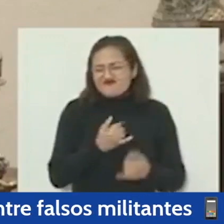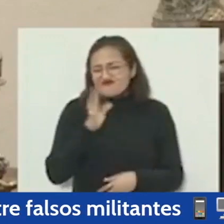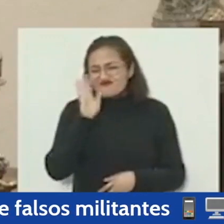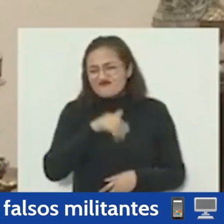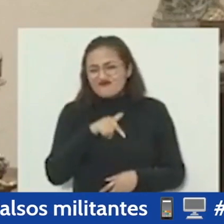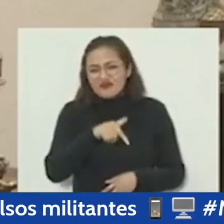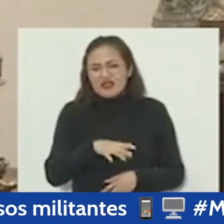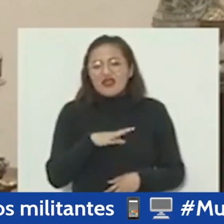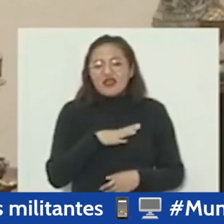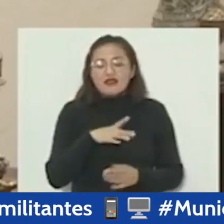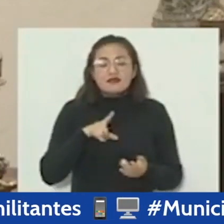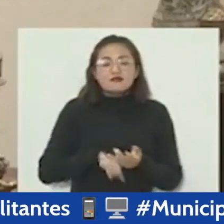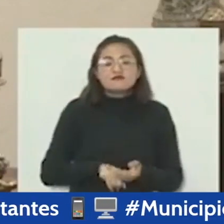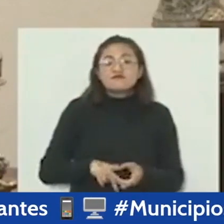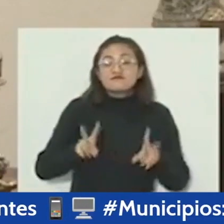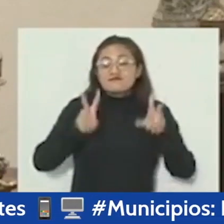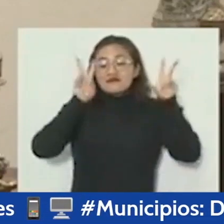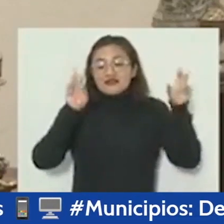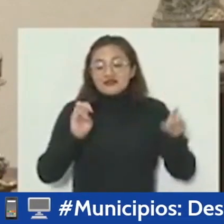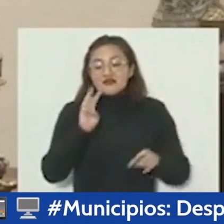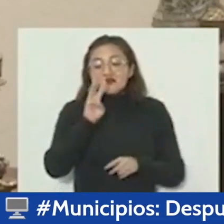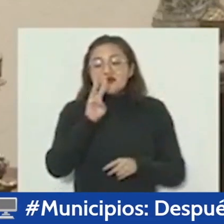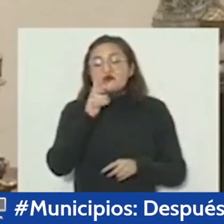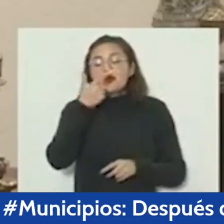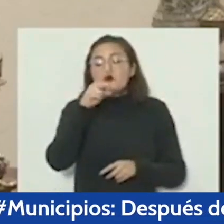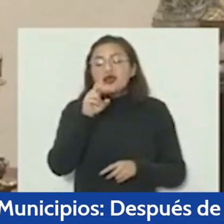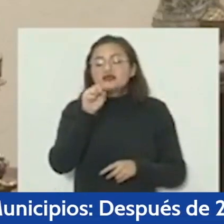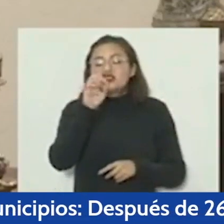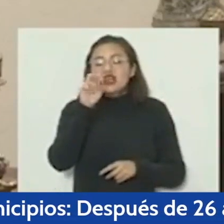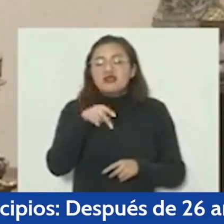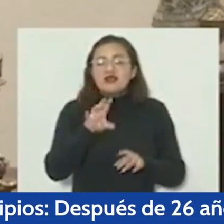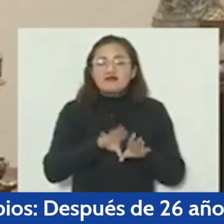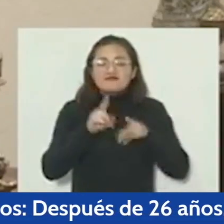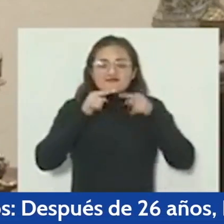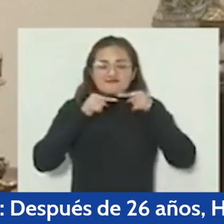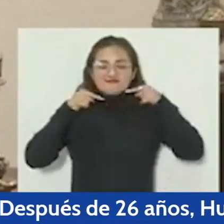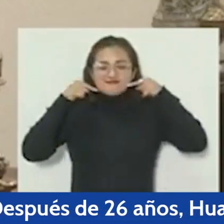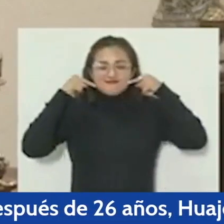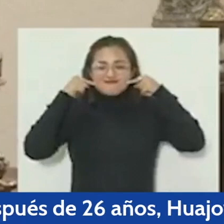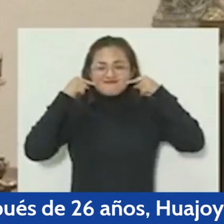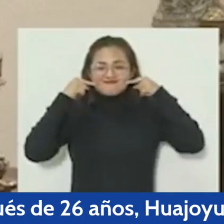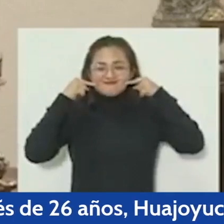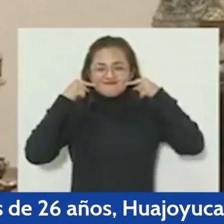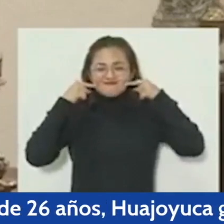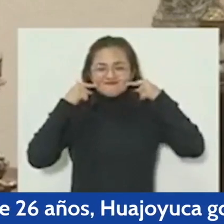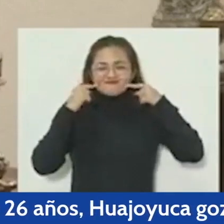Hay un guasón poblano, que le voy a poner el guasontle,